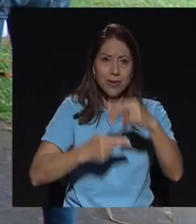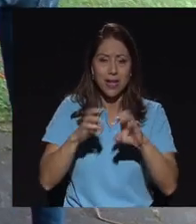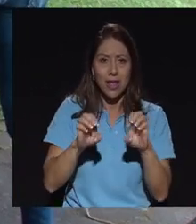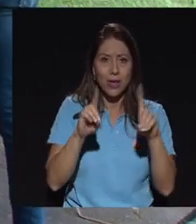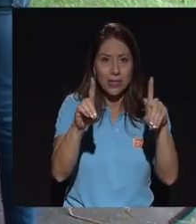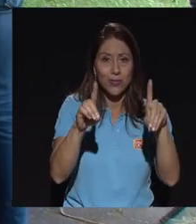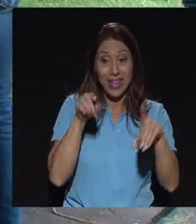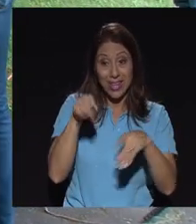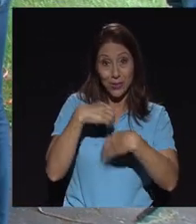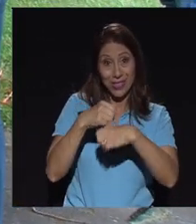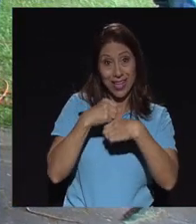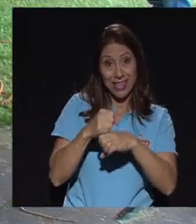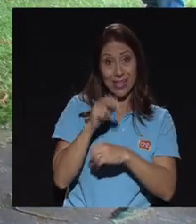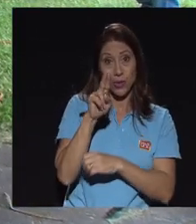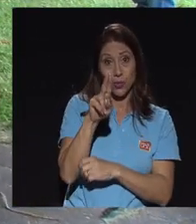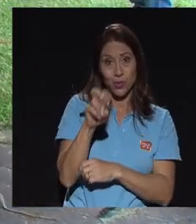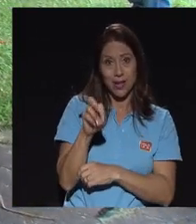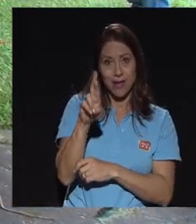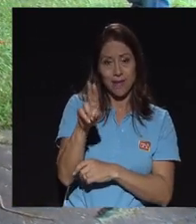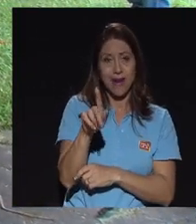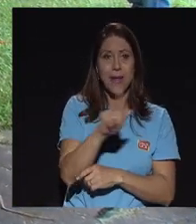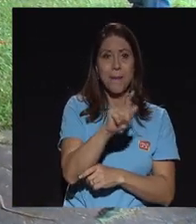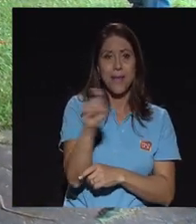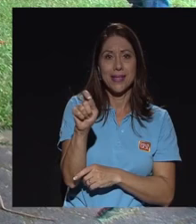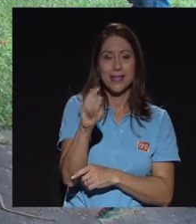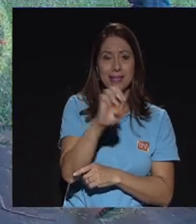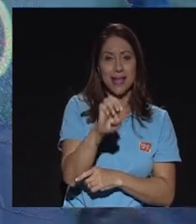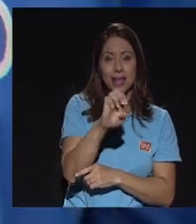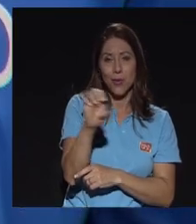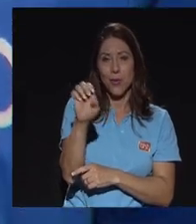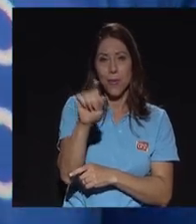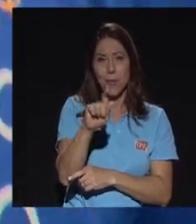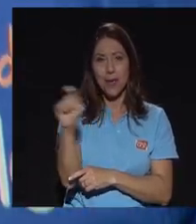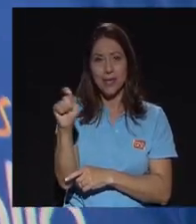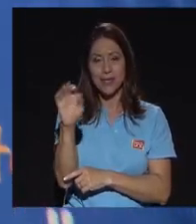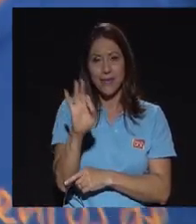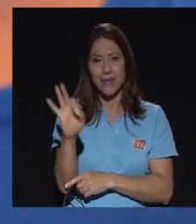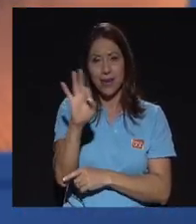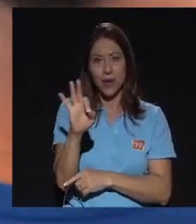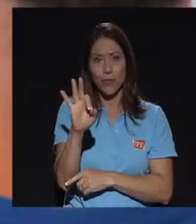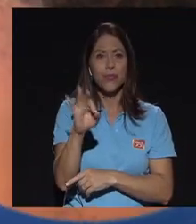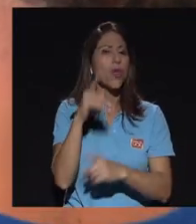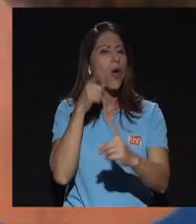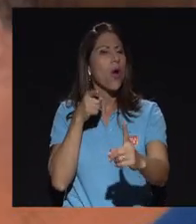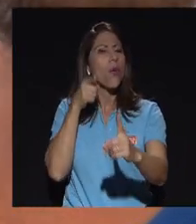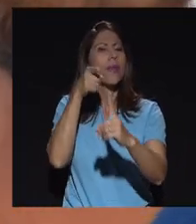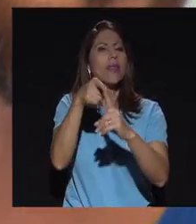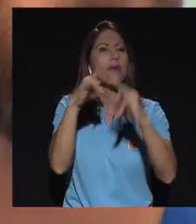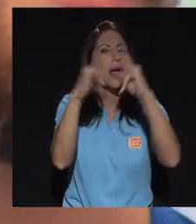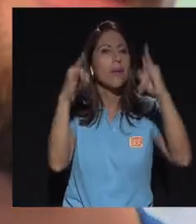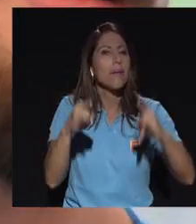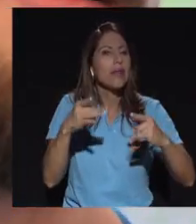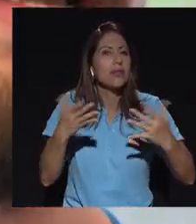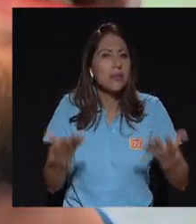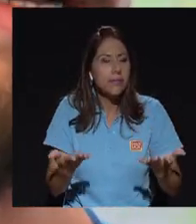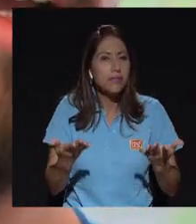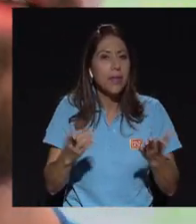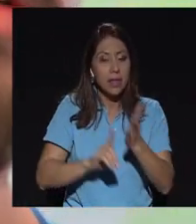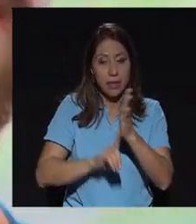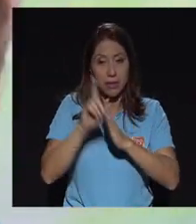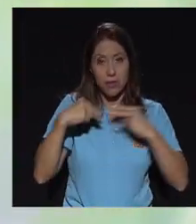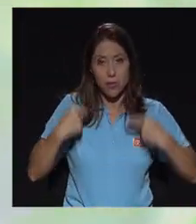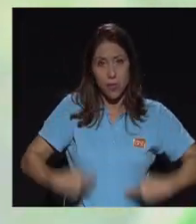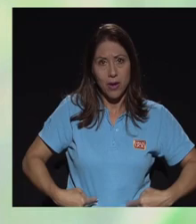se realizan en la UCR en los meses de enero y febrero. Bueno, el objetivo de los campamentos de desarrollo humano es fortalecer el